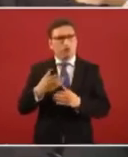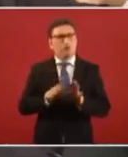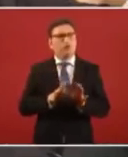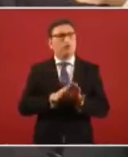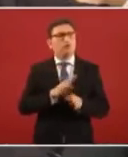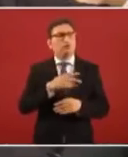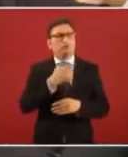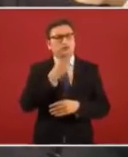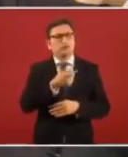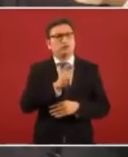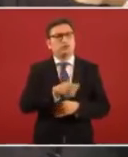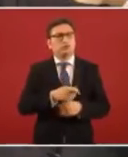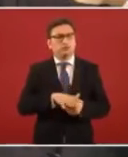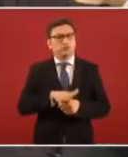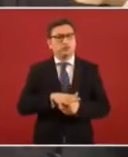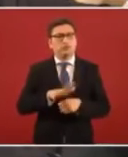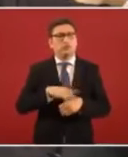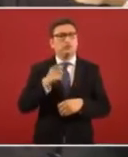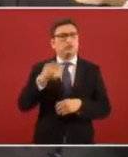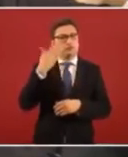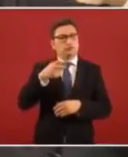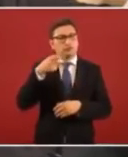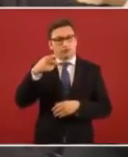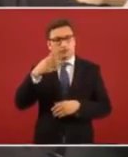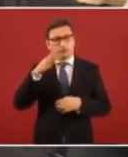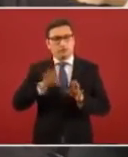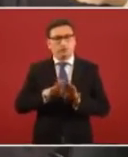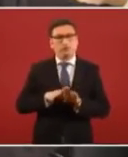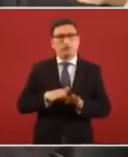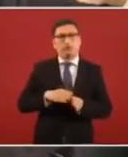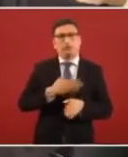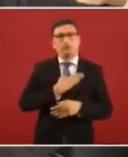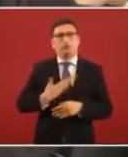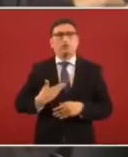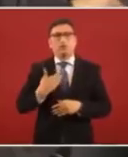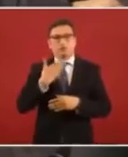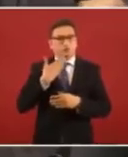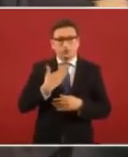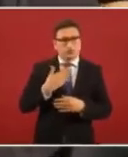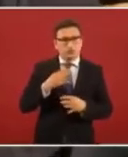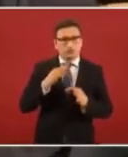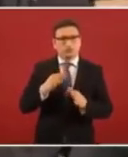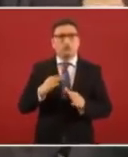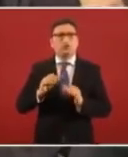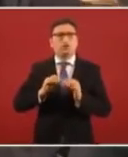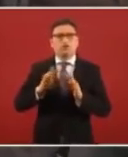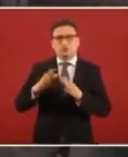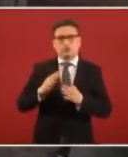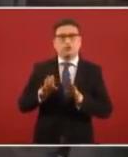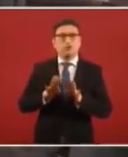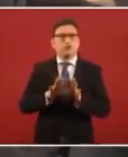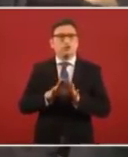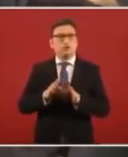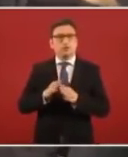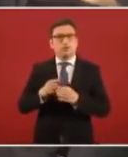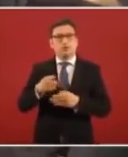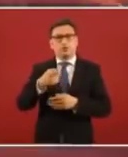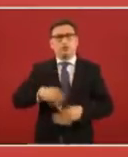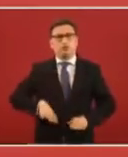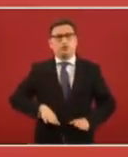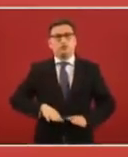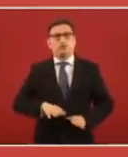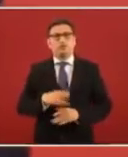postura? Sobre todo porque cuestionan que el jefe del Ejecutivo Federal no sería como lo más correcto que tuviera tal vez ese tipo de actitudes.